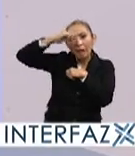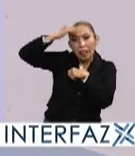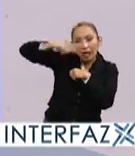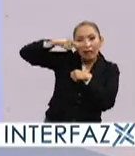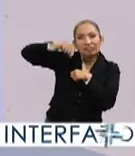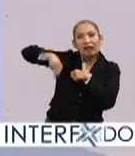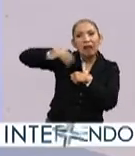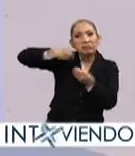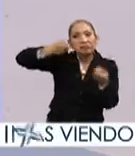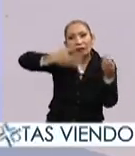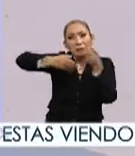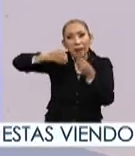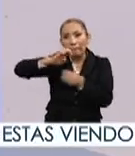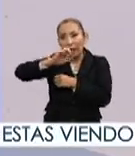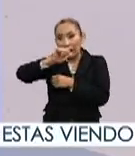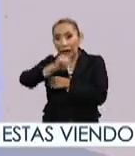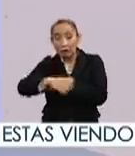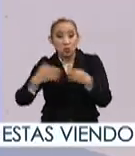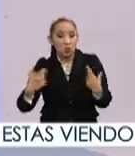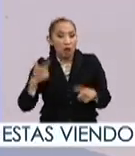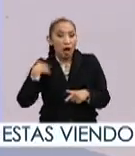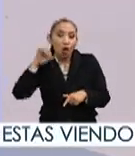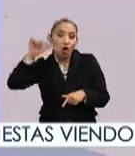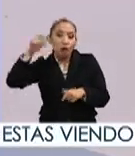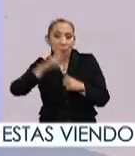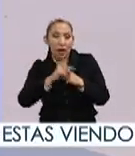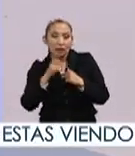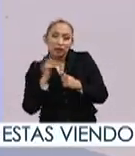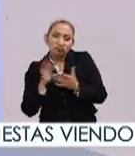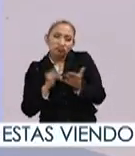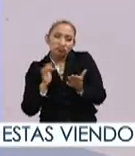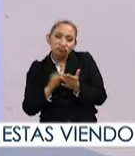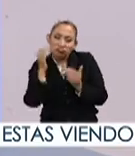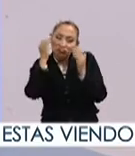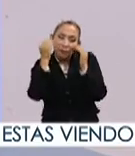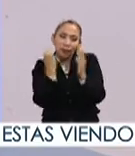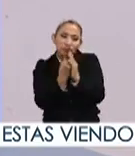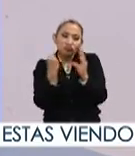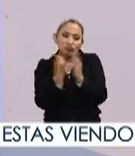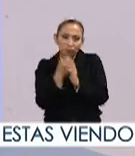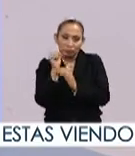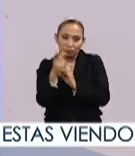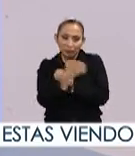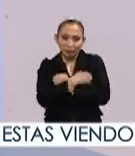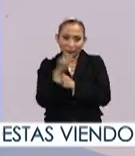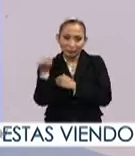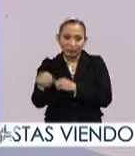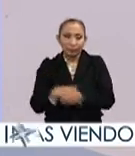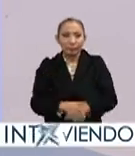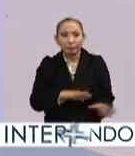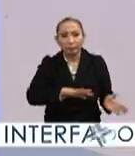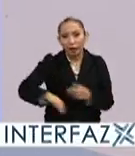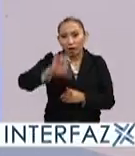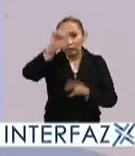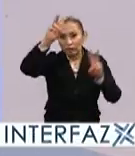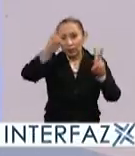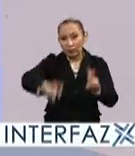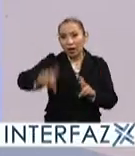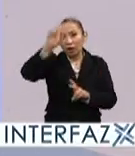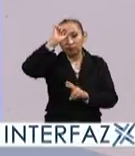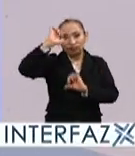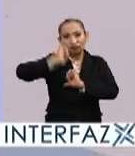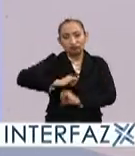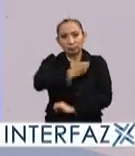experiencias, de tener intercambios y becas para ir a otros países y cursar parte de su educación ahí. En otros temas, la